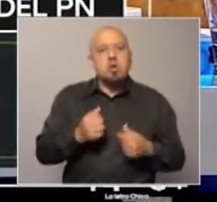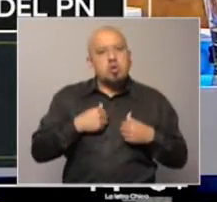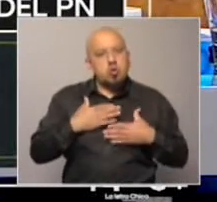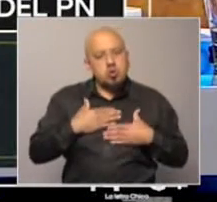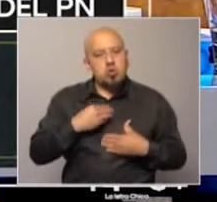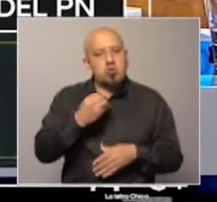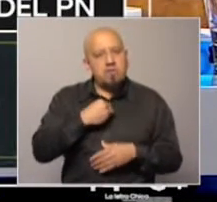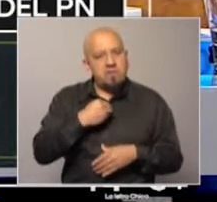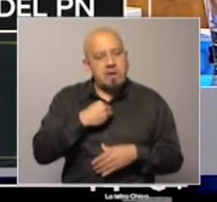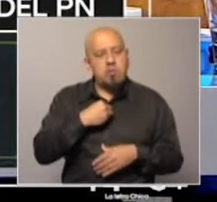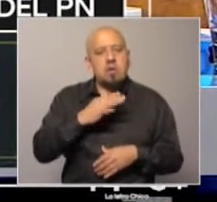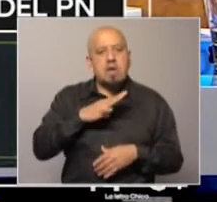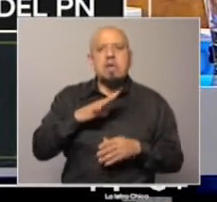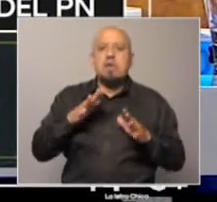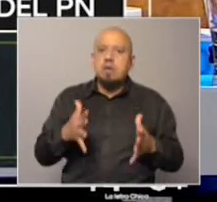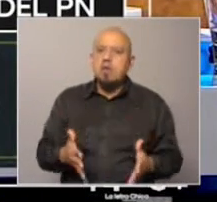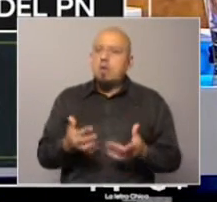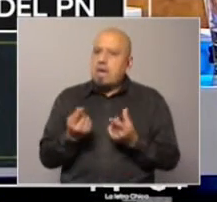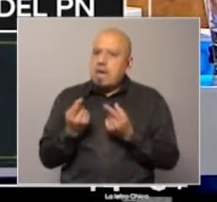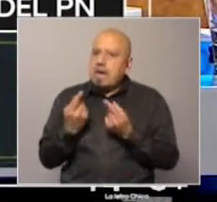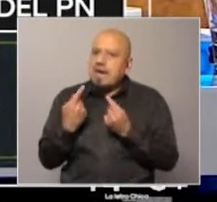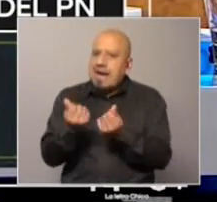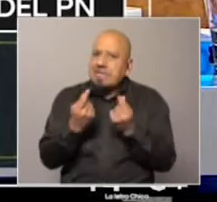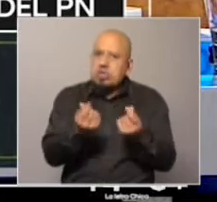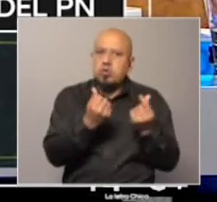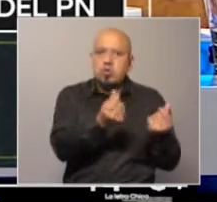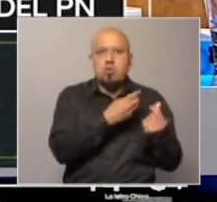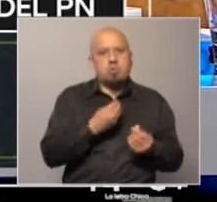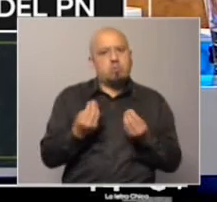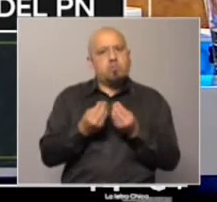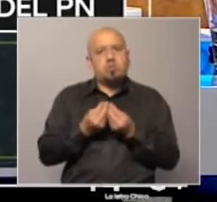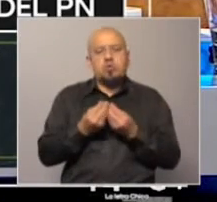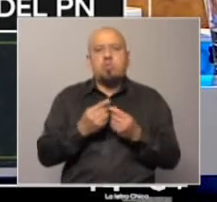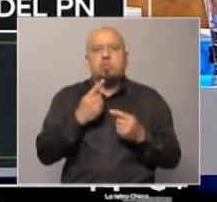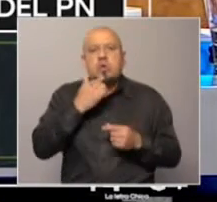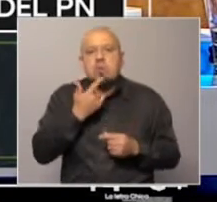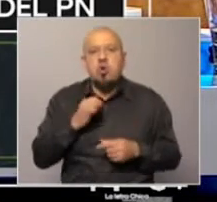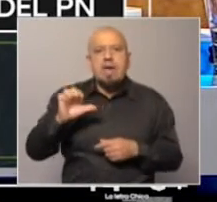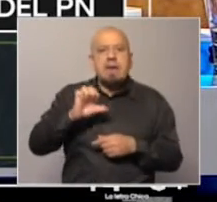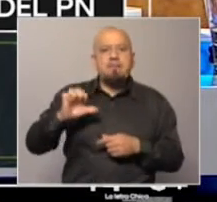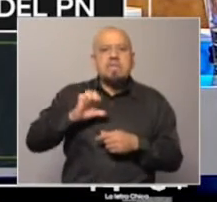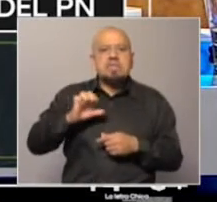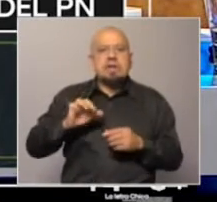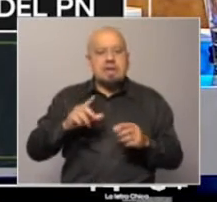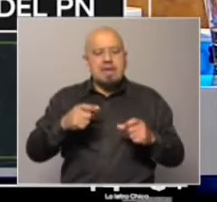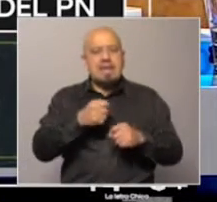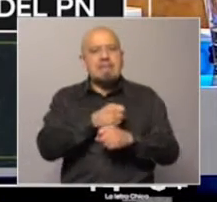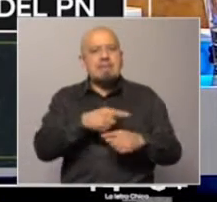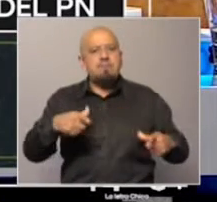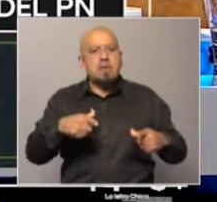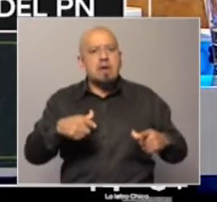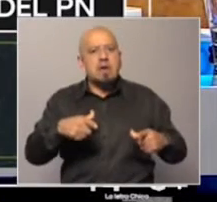también que acá hubo un gasto excedido, por ejemplo, la empresa de limpieza teníamos un gasto asignado en el